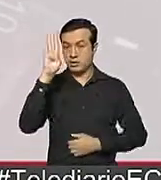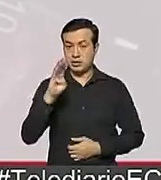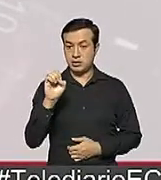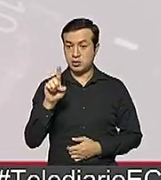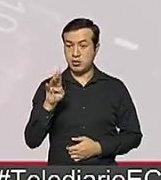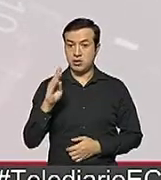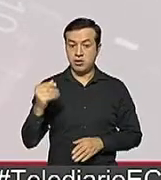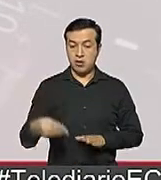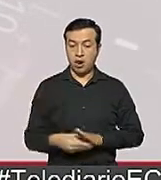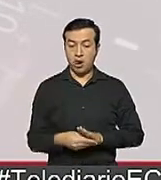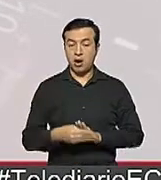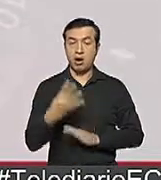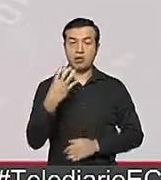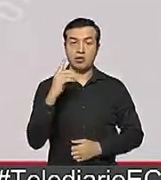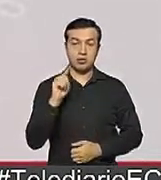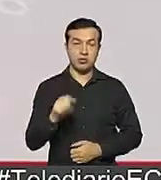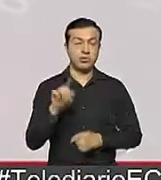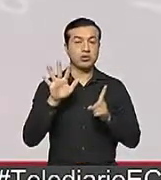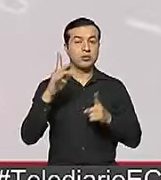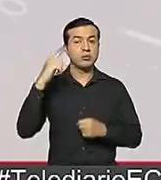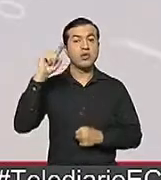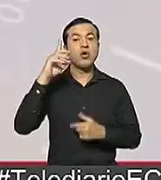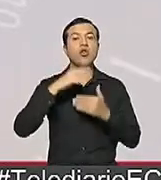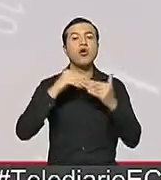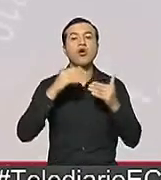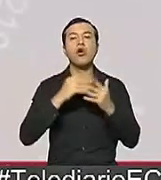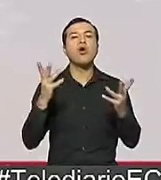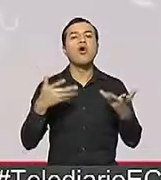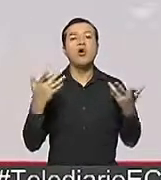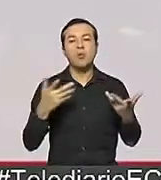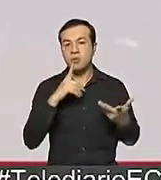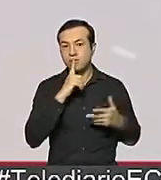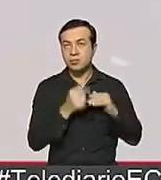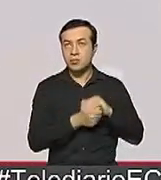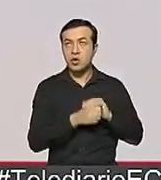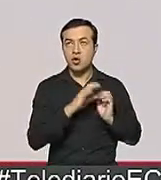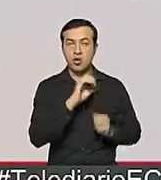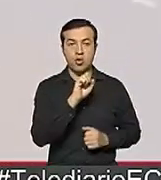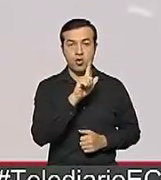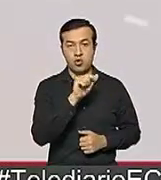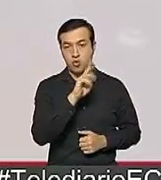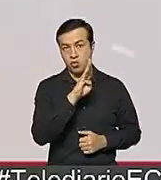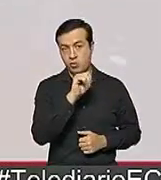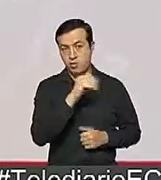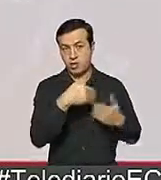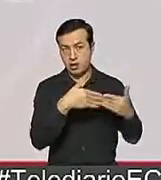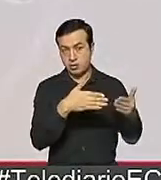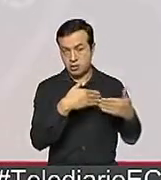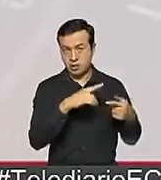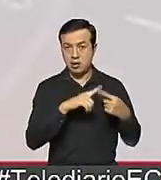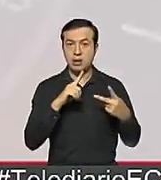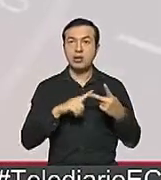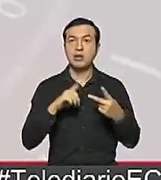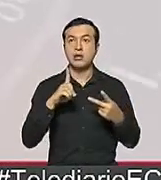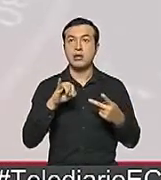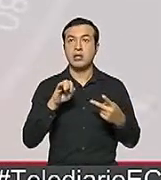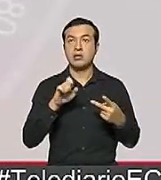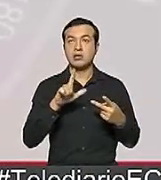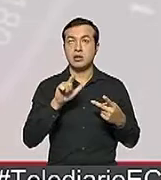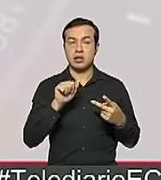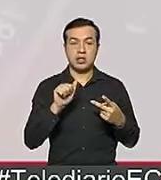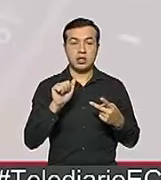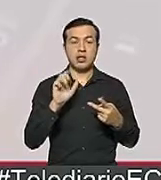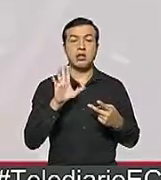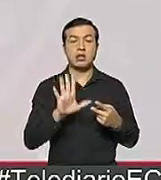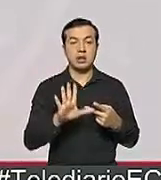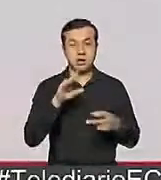14.6 millones de dólares a través de las empresas Columbia Management en Panamá y de Díaz Eleg en Ecuador, ambas propiedad de Edgar